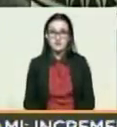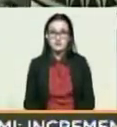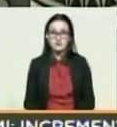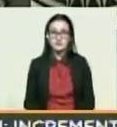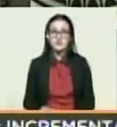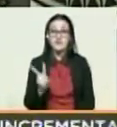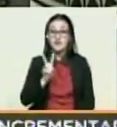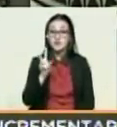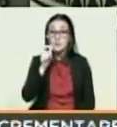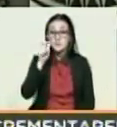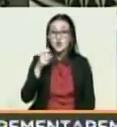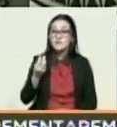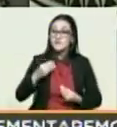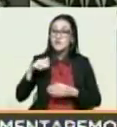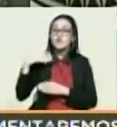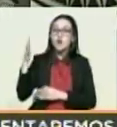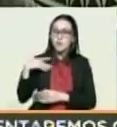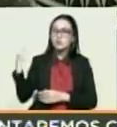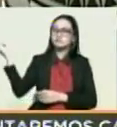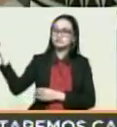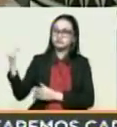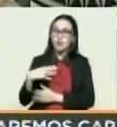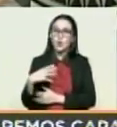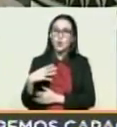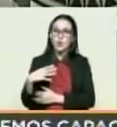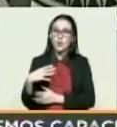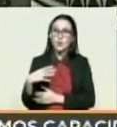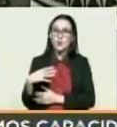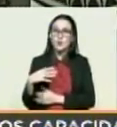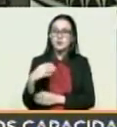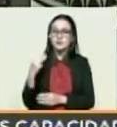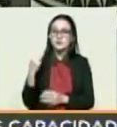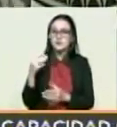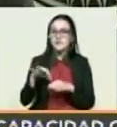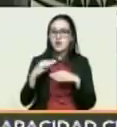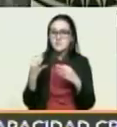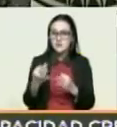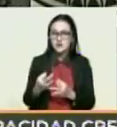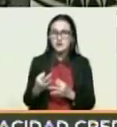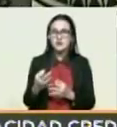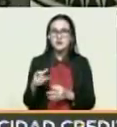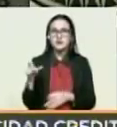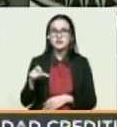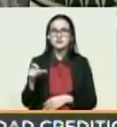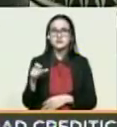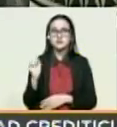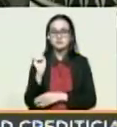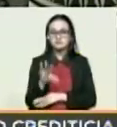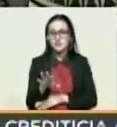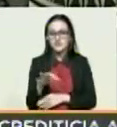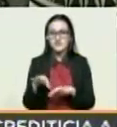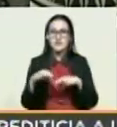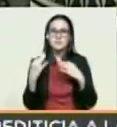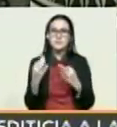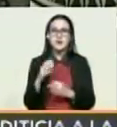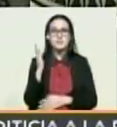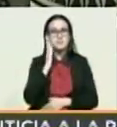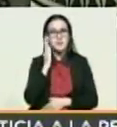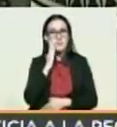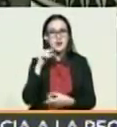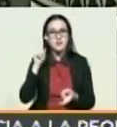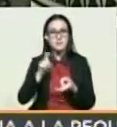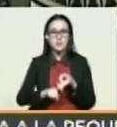venezolanos que viven el exterior pueden enviar las remesas que requieren para hacérselas llegar a su familia a su mamá a su